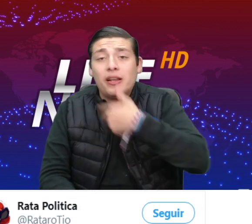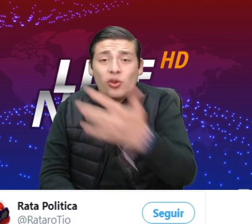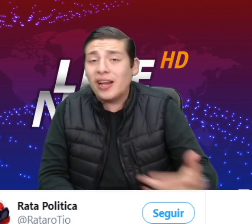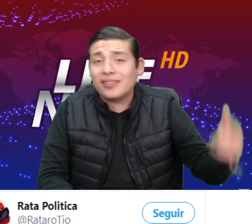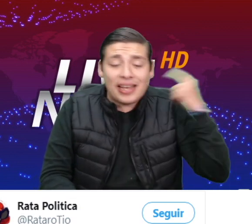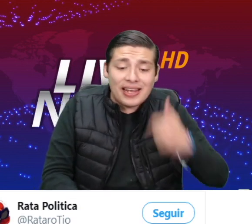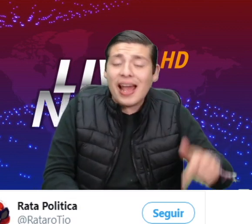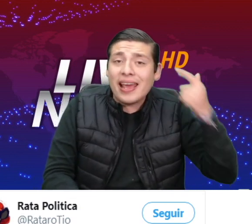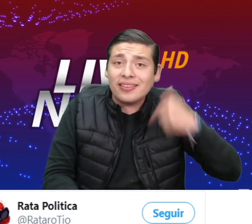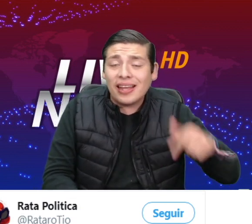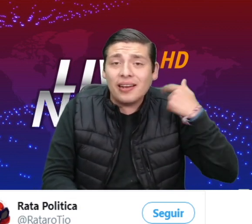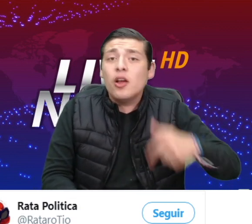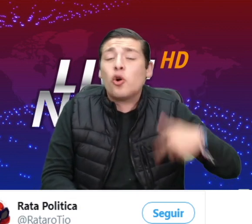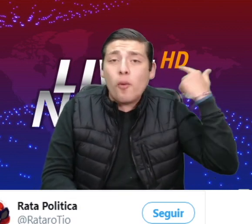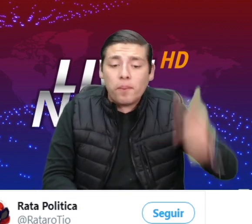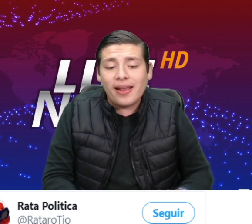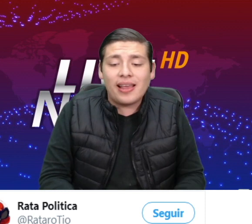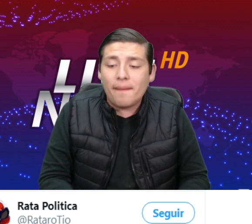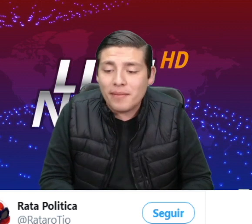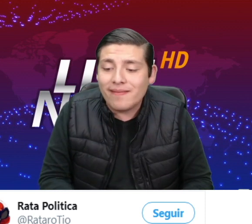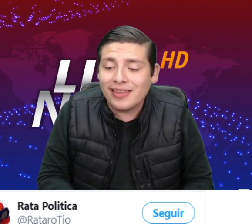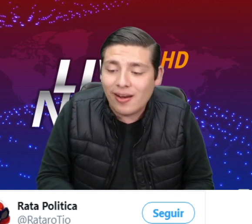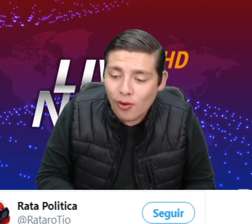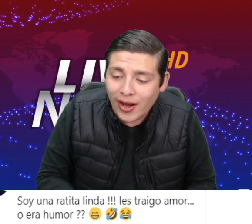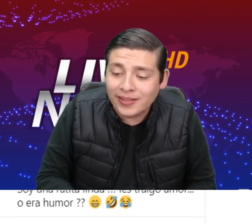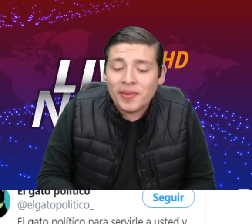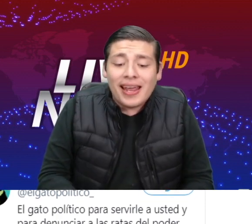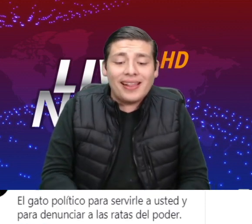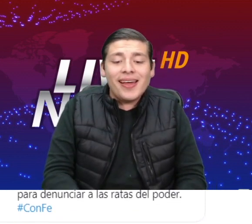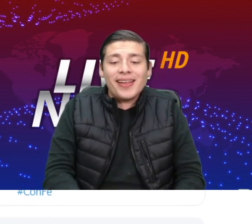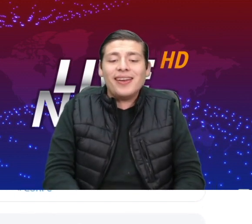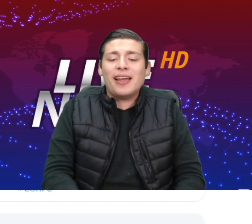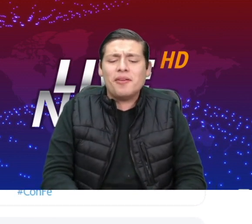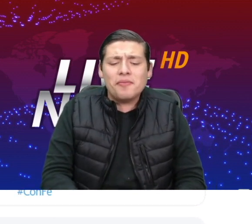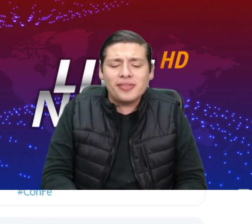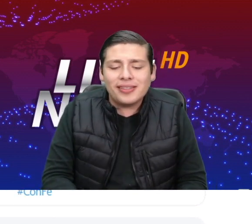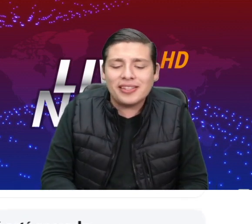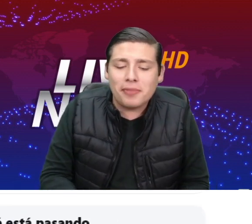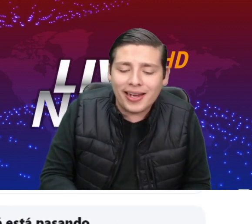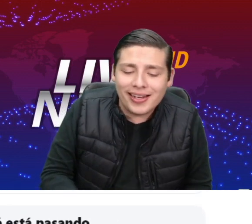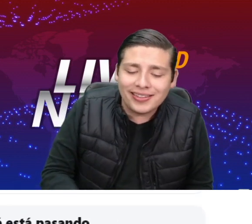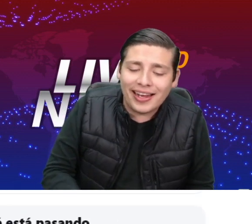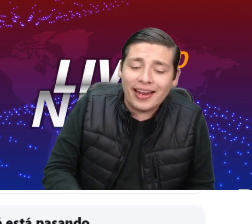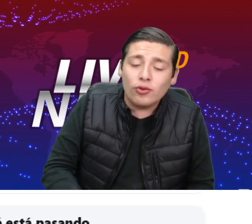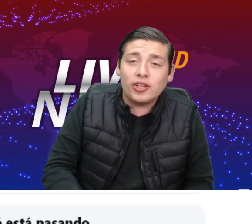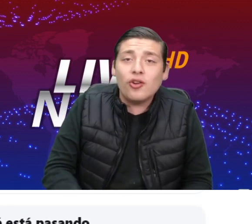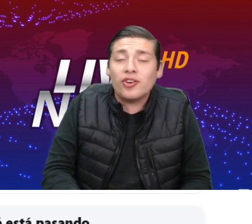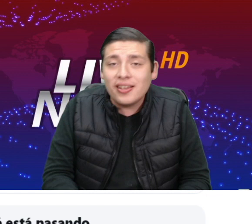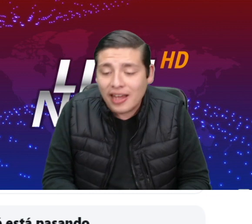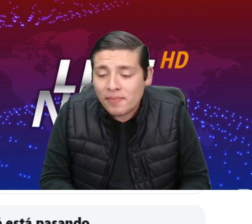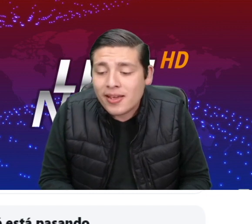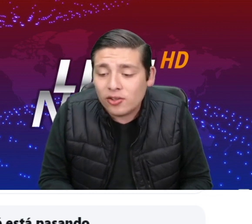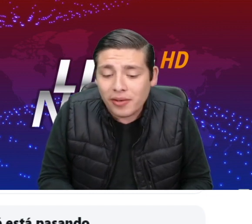estas personas que ya están completamente locas. El día de ayer también vimos estas imágenes que nos